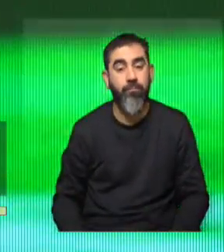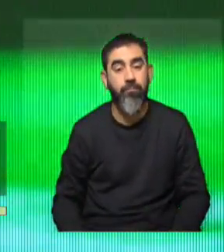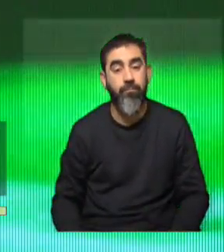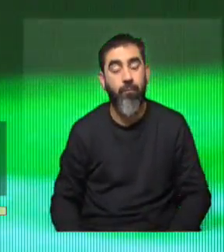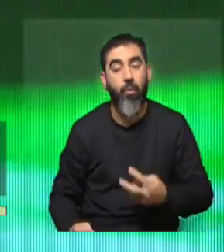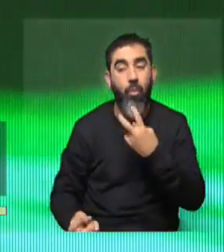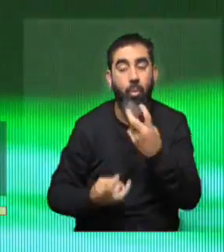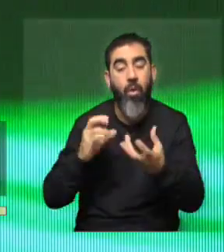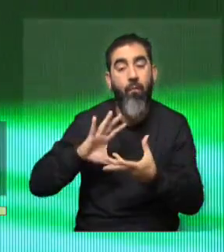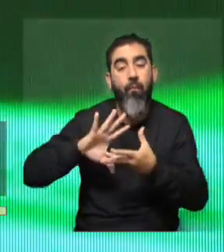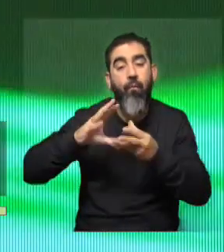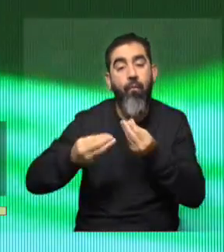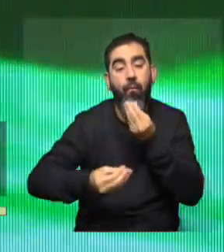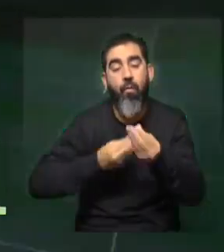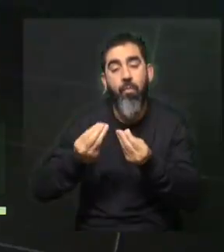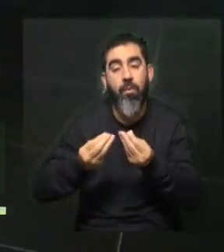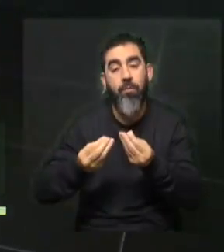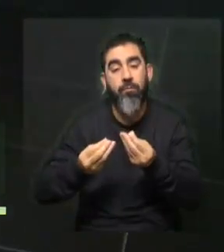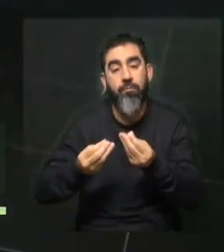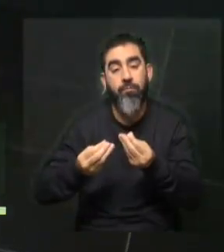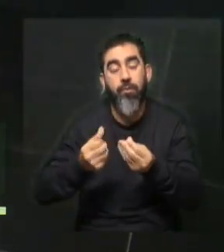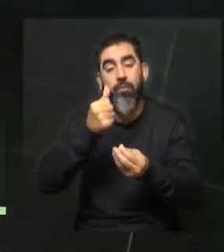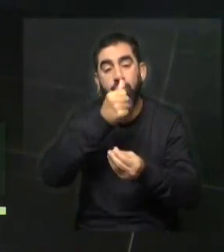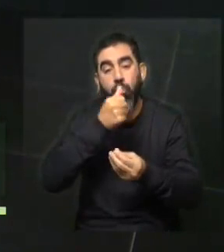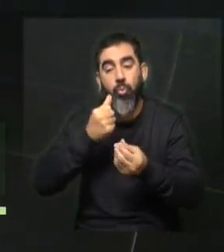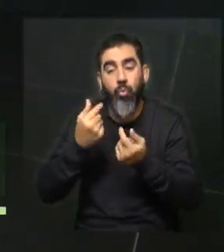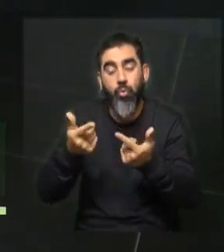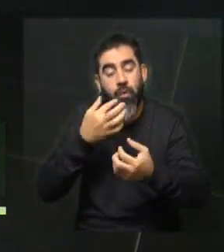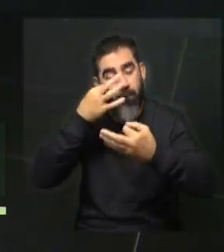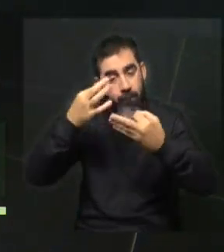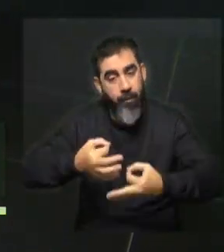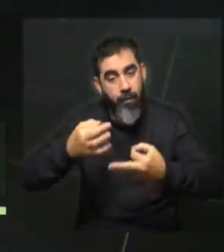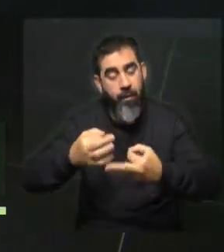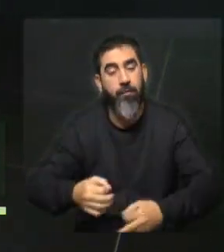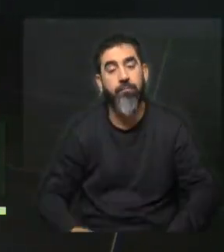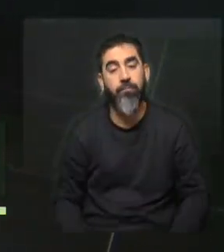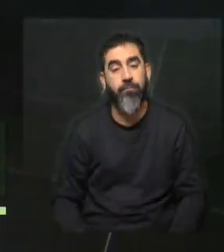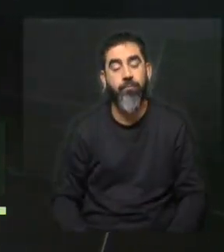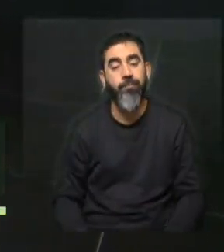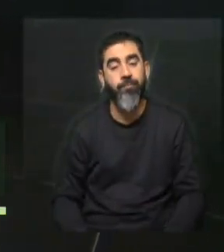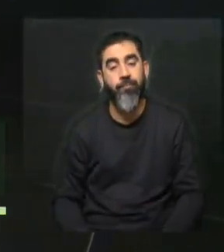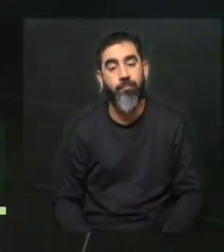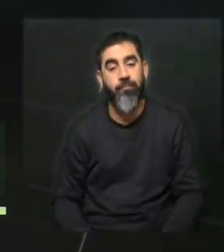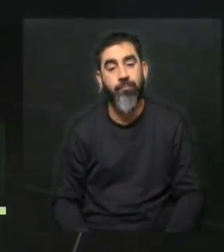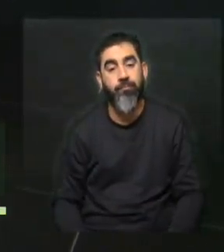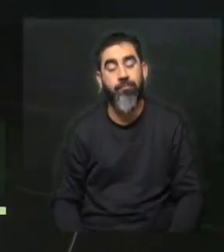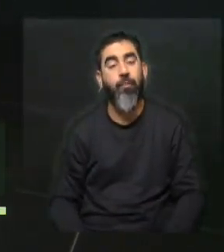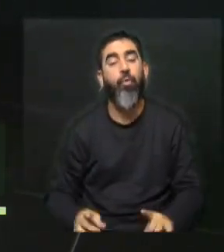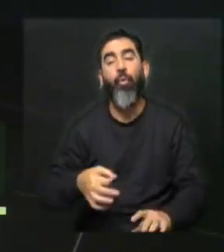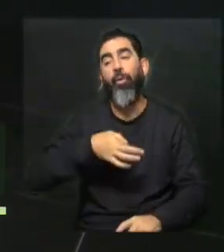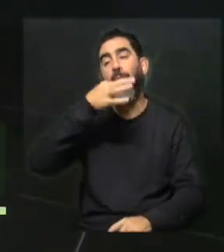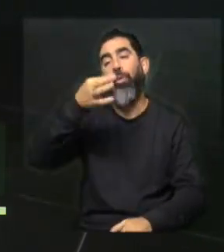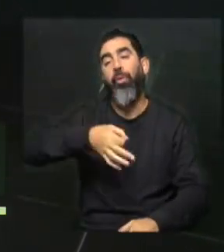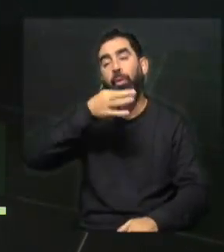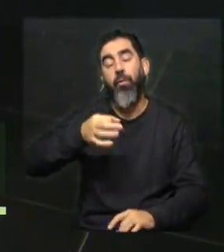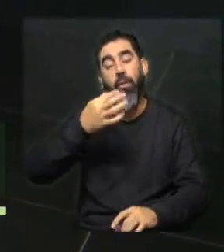la forma de este dar soluciones que sean reales más que declaraciones que